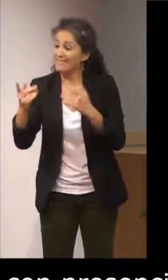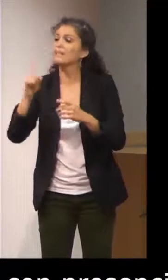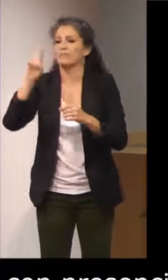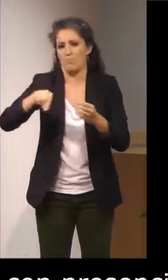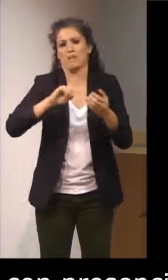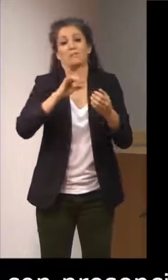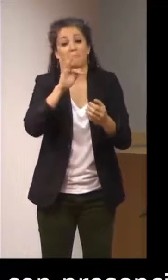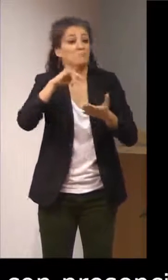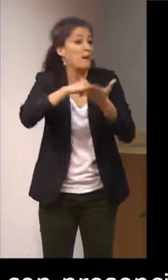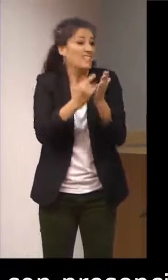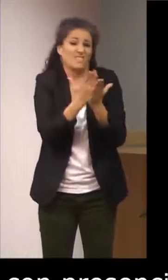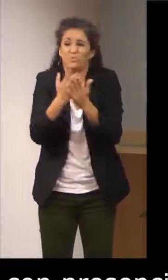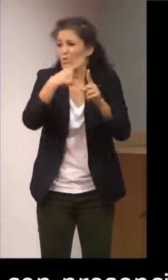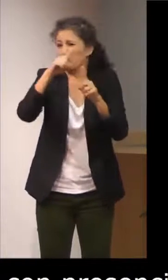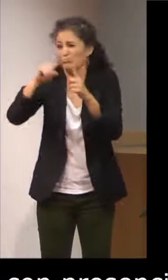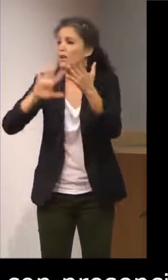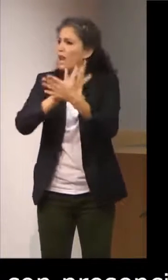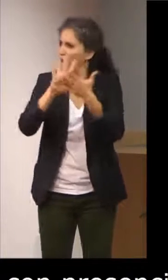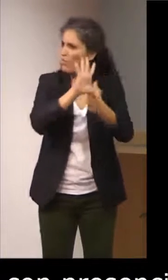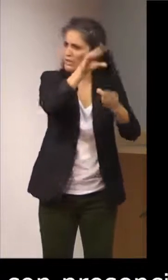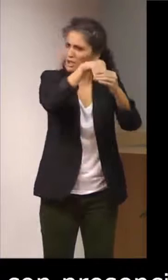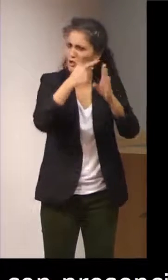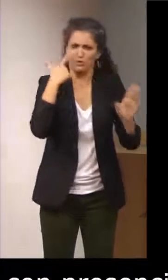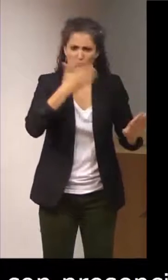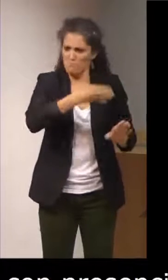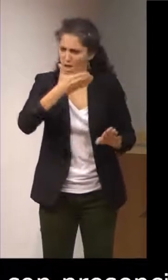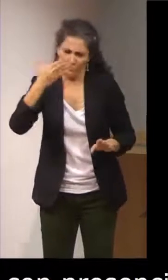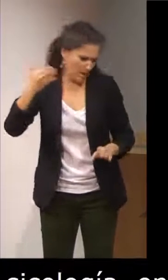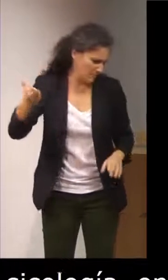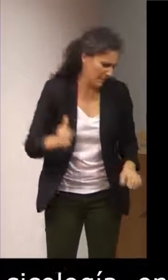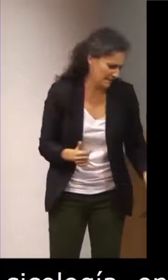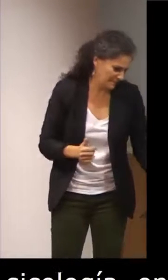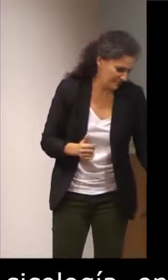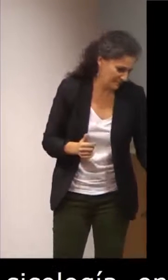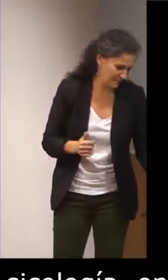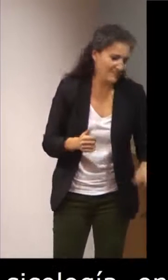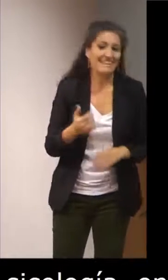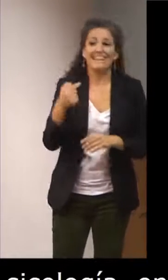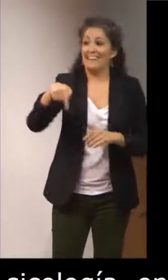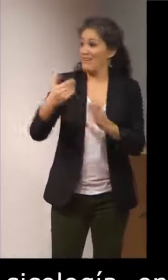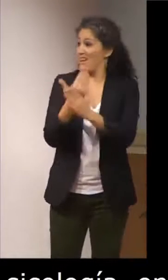antropología y en los diferentes planes de estudio donde la lengua de signos se incorpora.